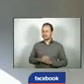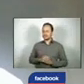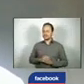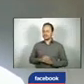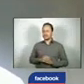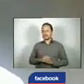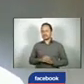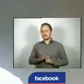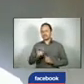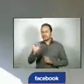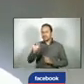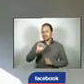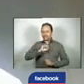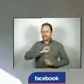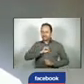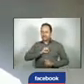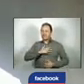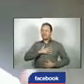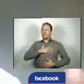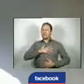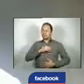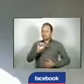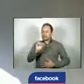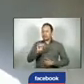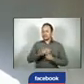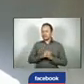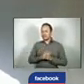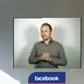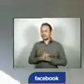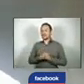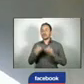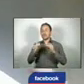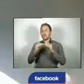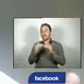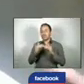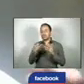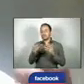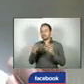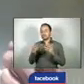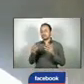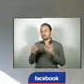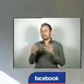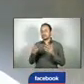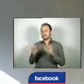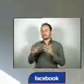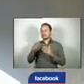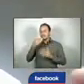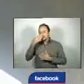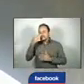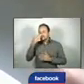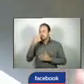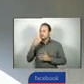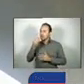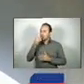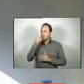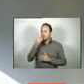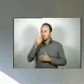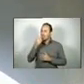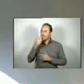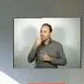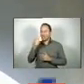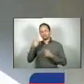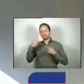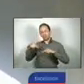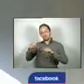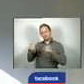leve tos y leve cuadro respiratorio y no da falta de olfato ni falta del sentido del